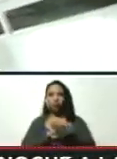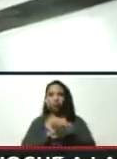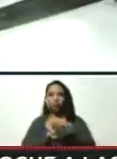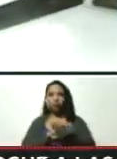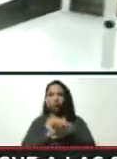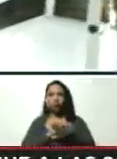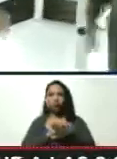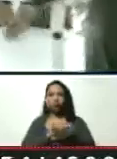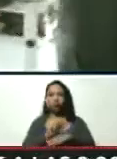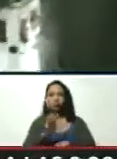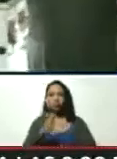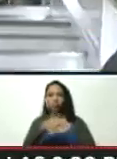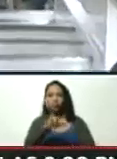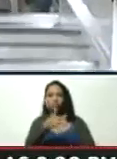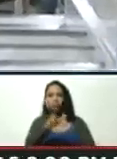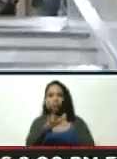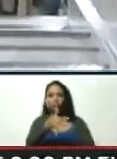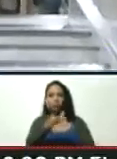ya